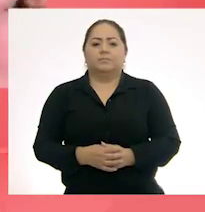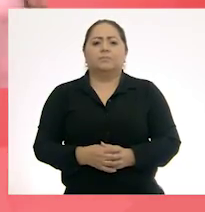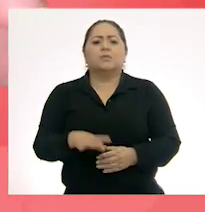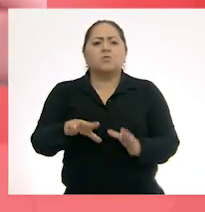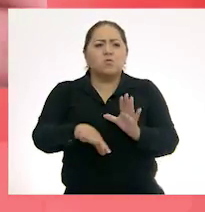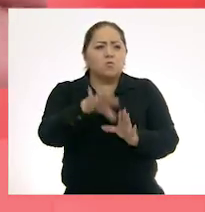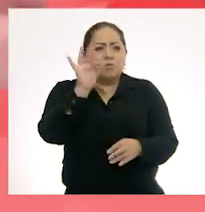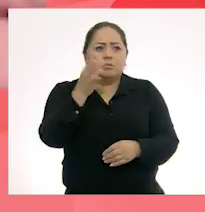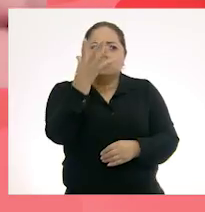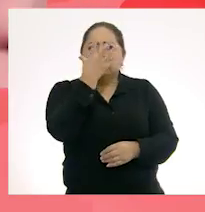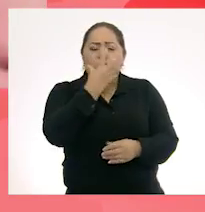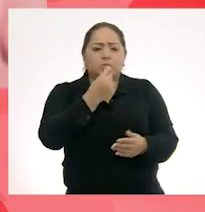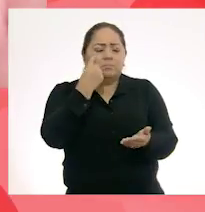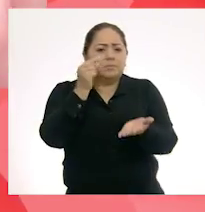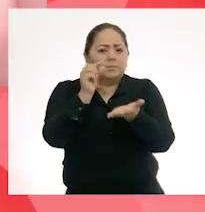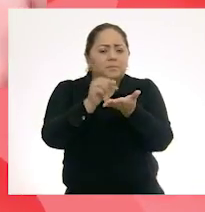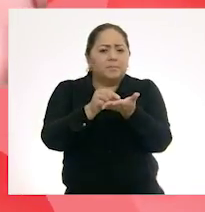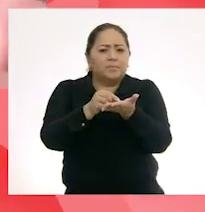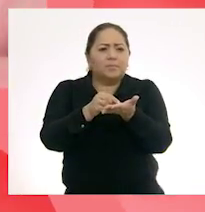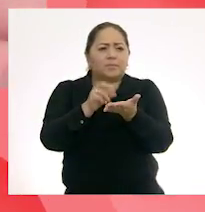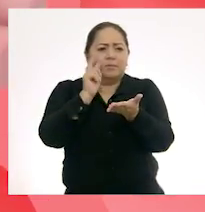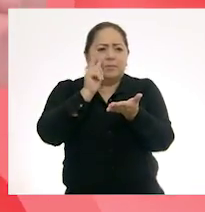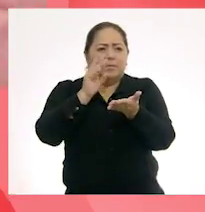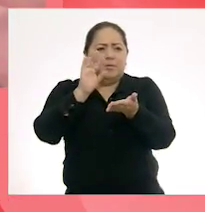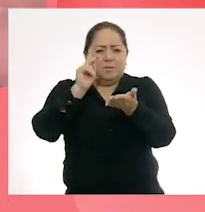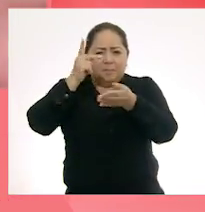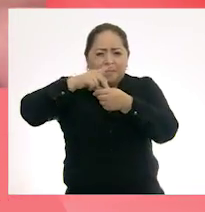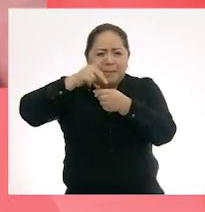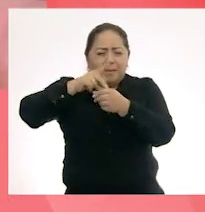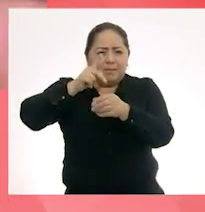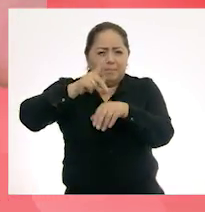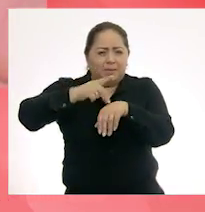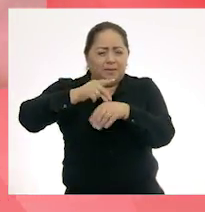Encontré uno muy bonito y en una porosidad.